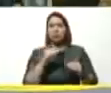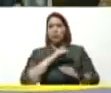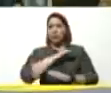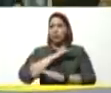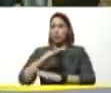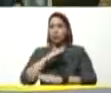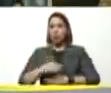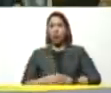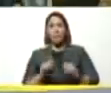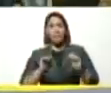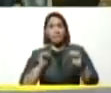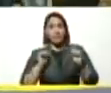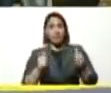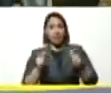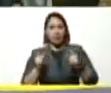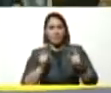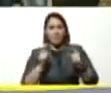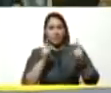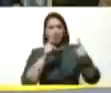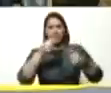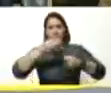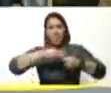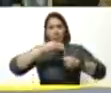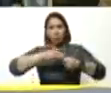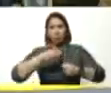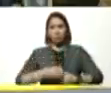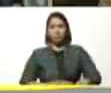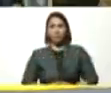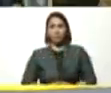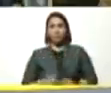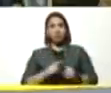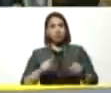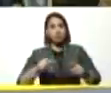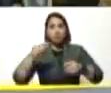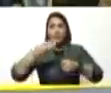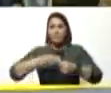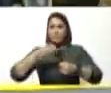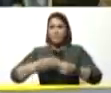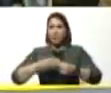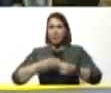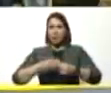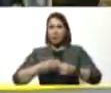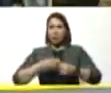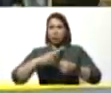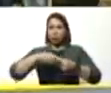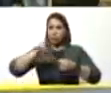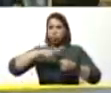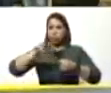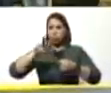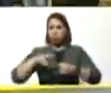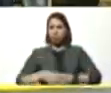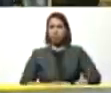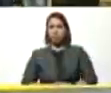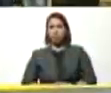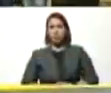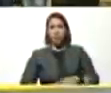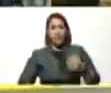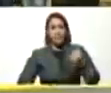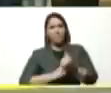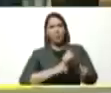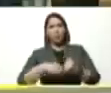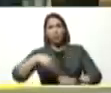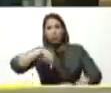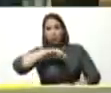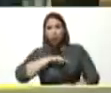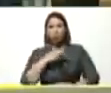Y empezaron a perseguir el petro. Pero el petro como criptomoneda, apoyada en nuestros